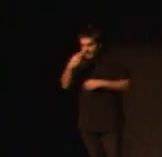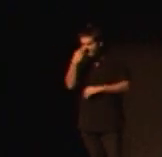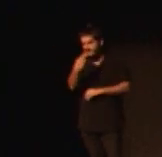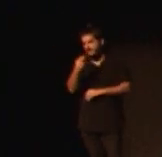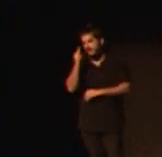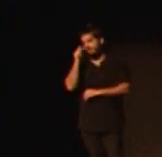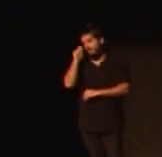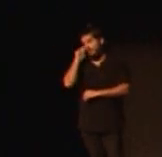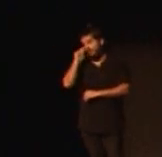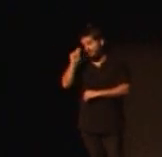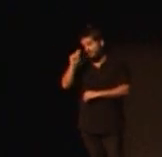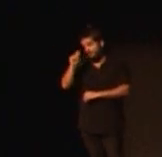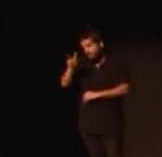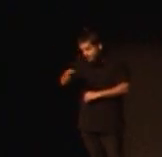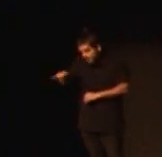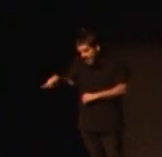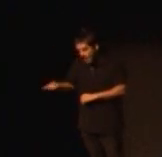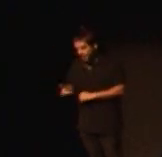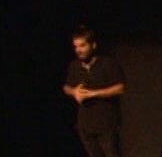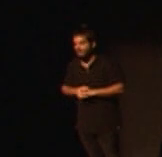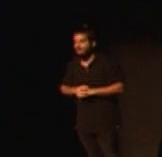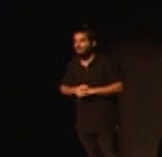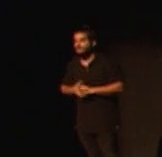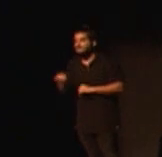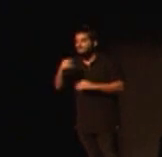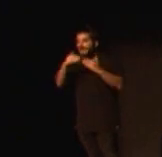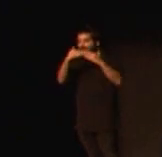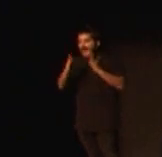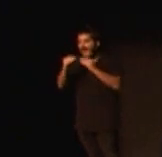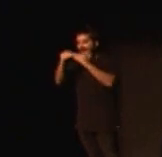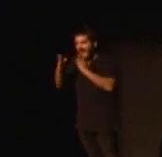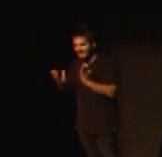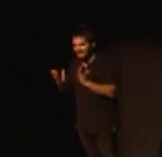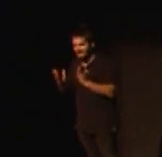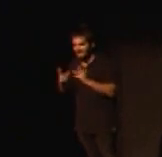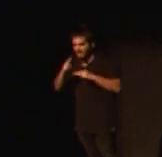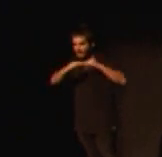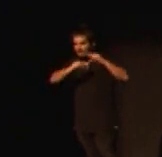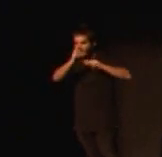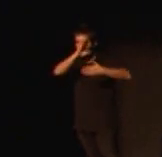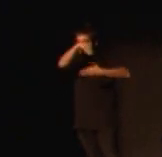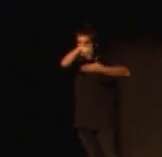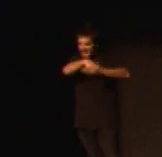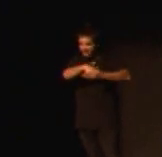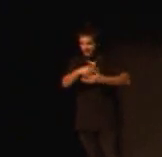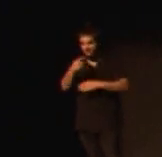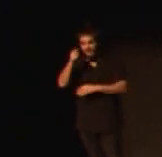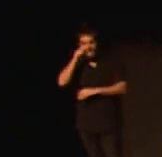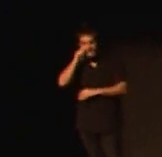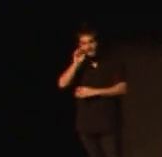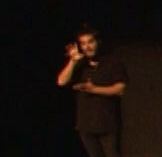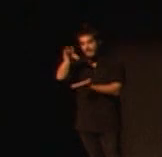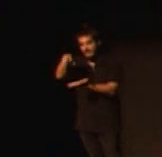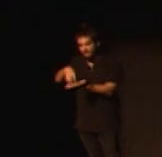disfrutar dentro de las casas reproducidas en su interior, no solamente de lo que ven o intuyen, sino también de lo que